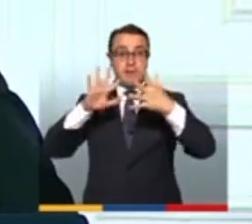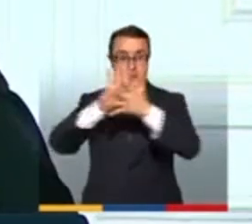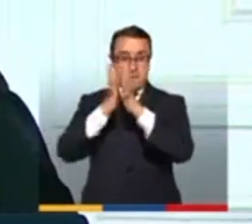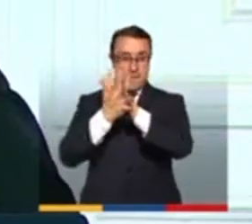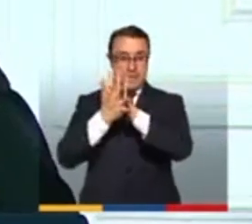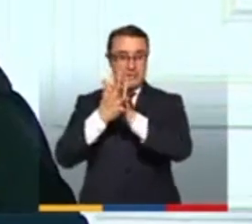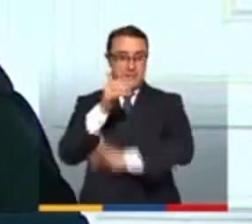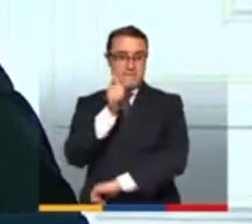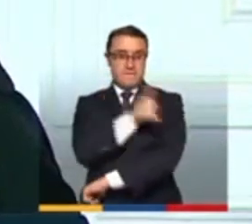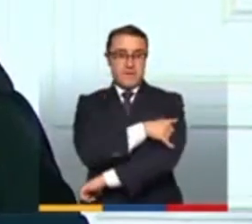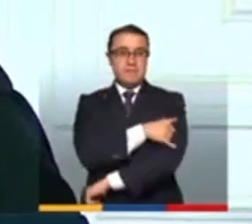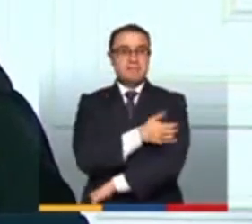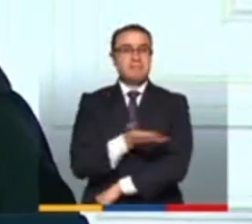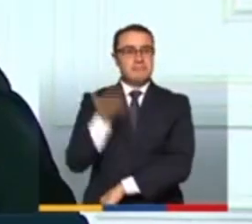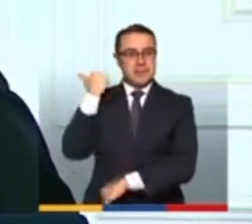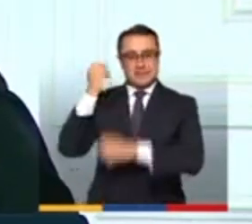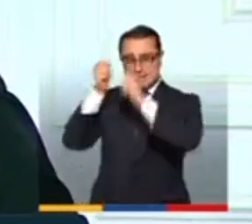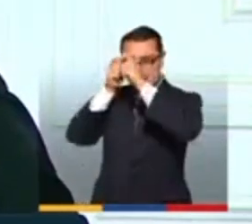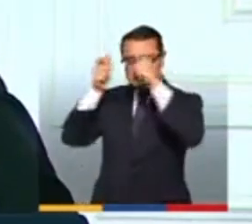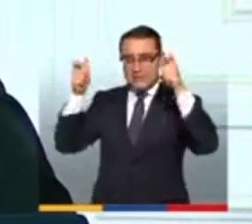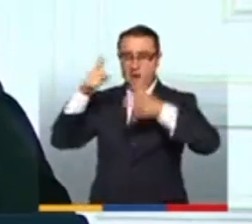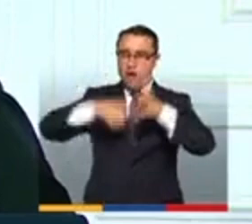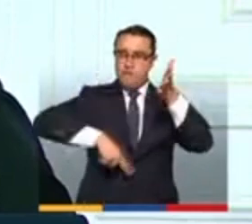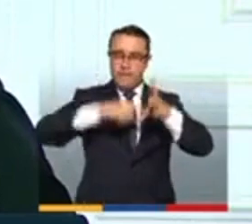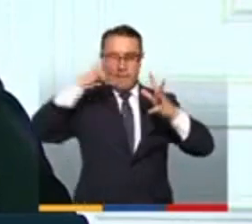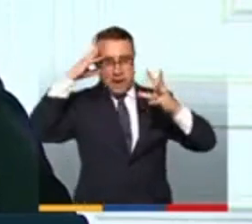paz que firmó el Estado con la FARC.